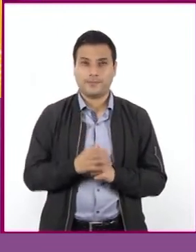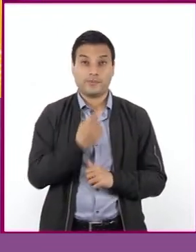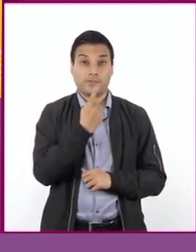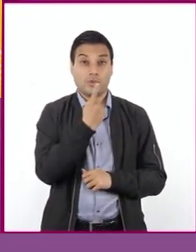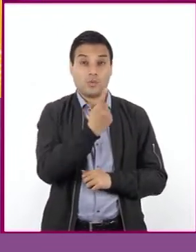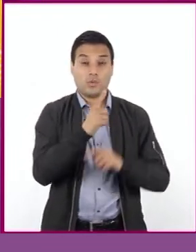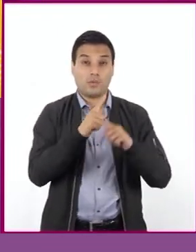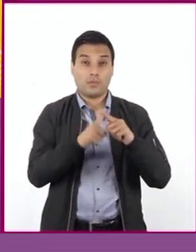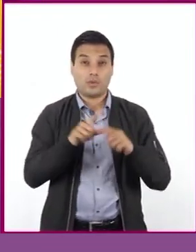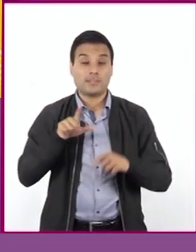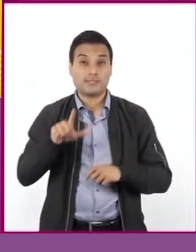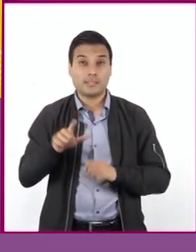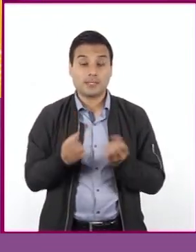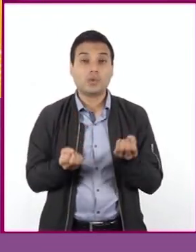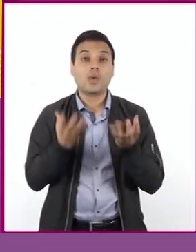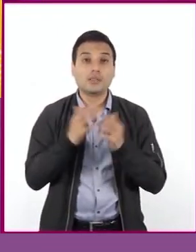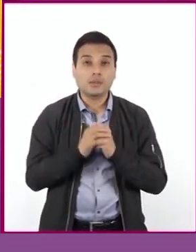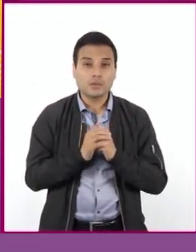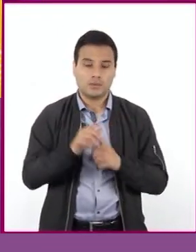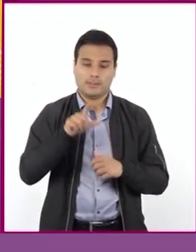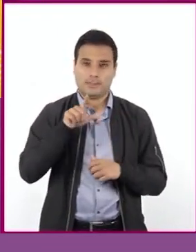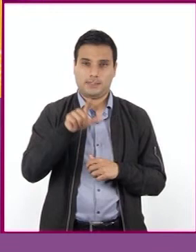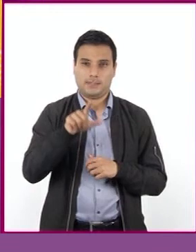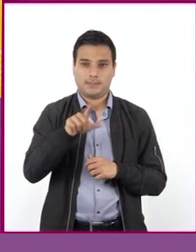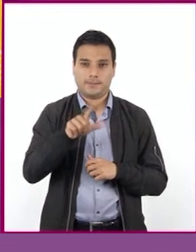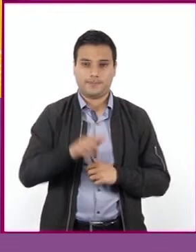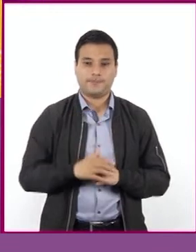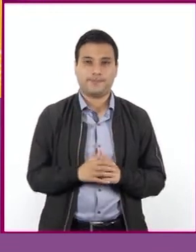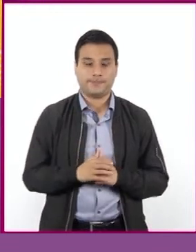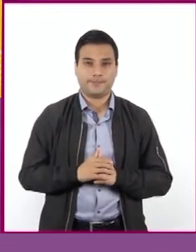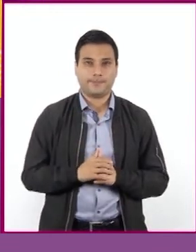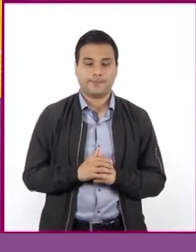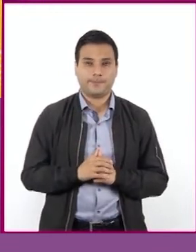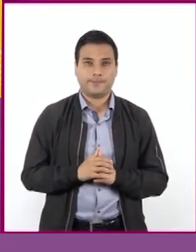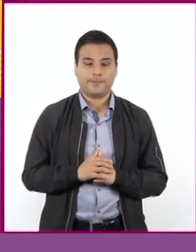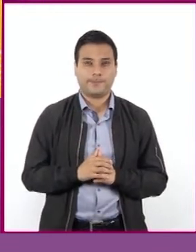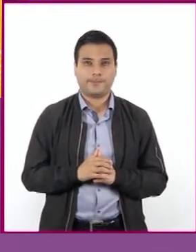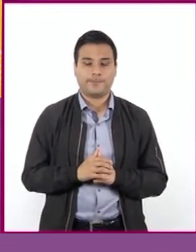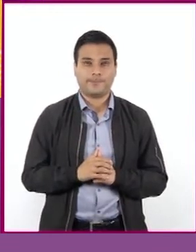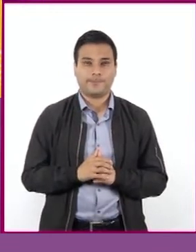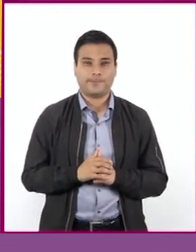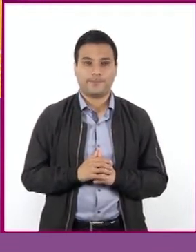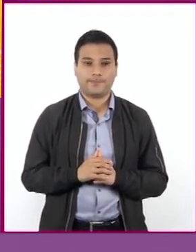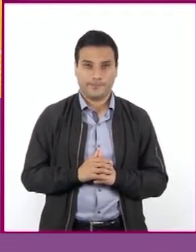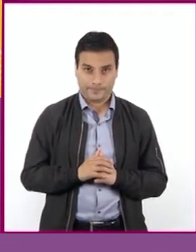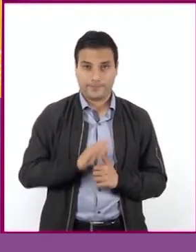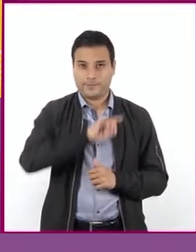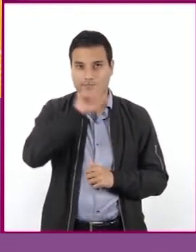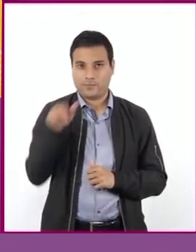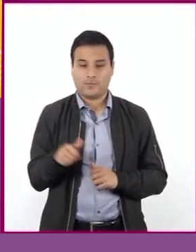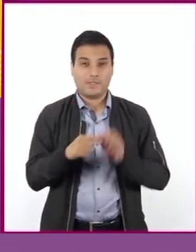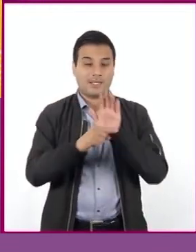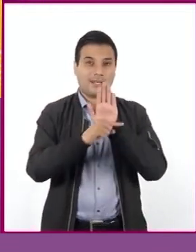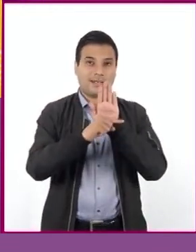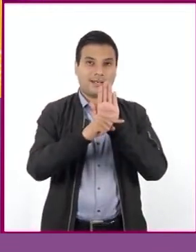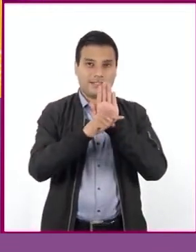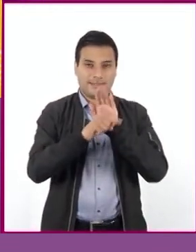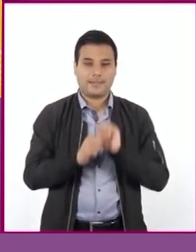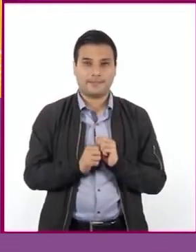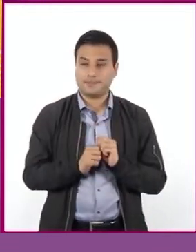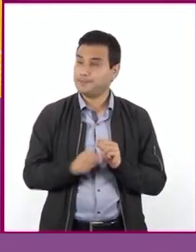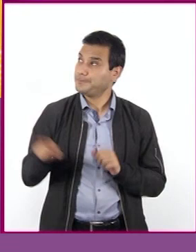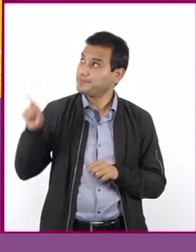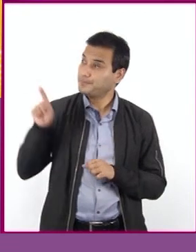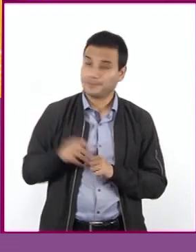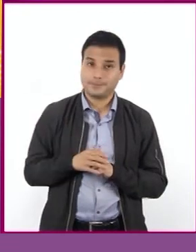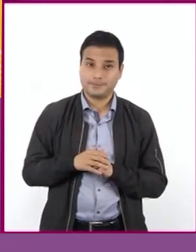por 17 es igual a 17. Realizamos una resta vertical. Eliminamos